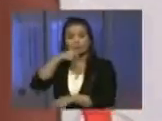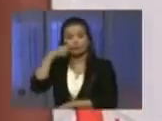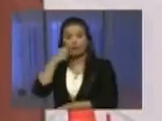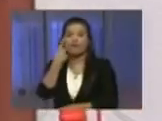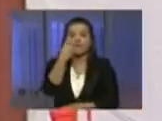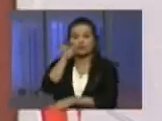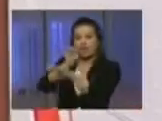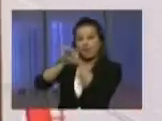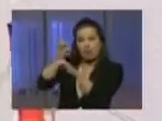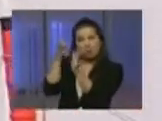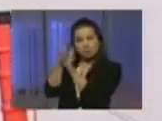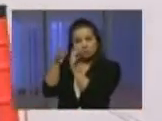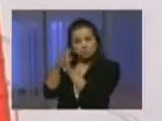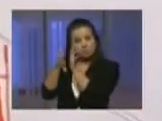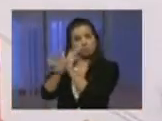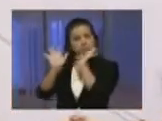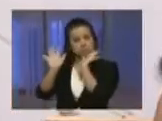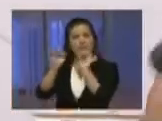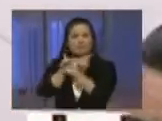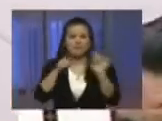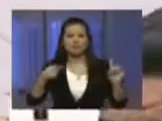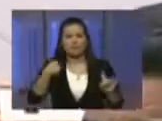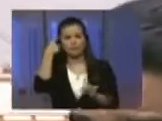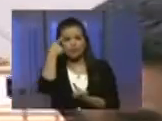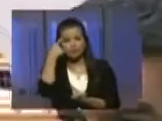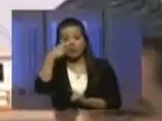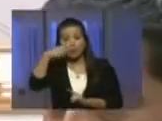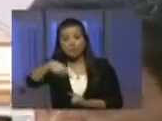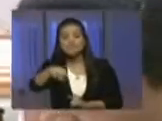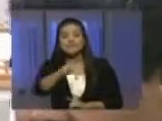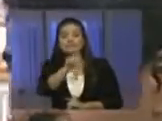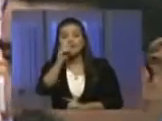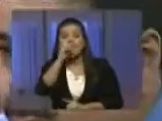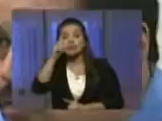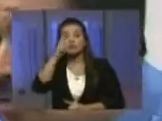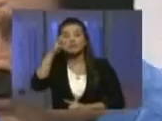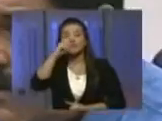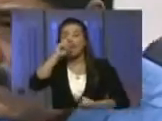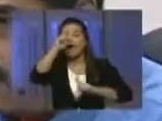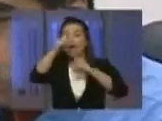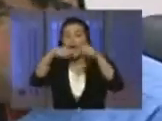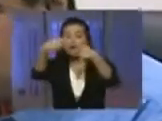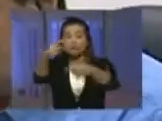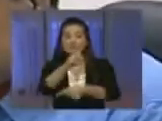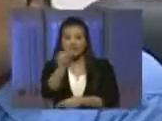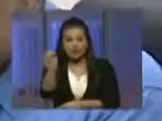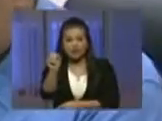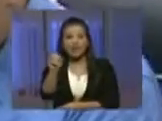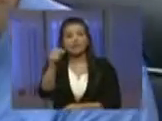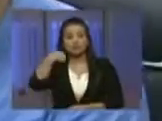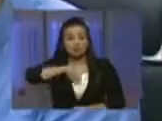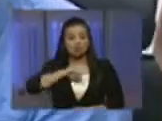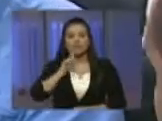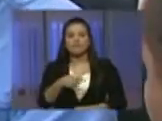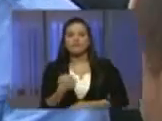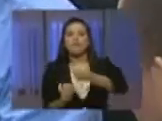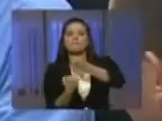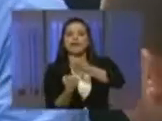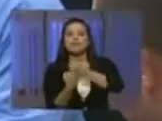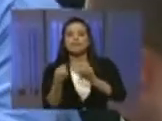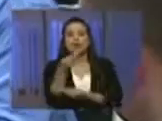decir en 100 años el gran reto del socialismo es construir sus bases